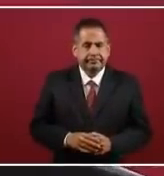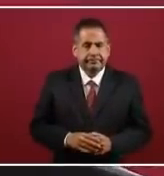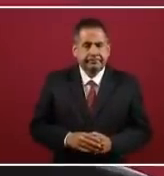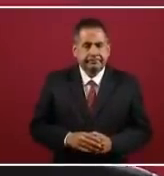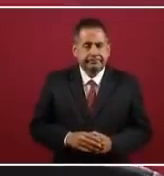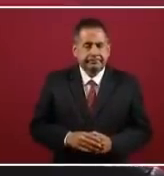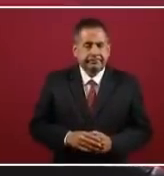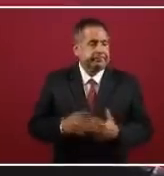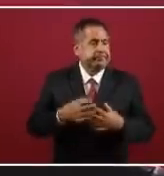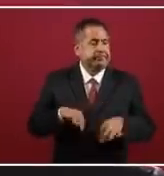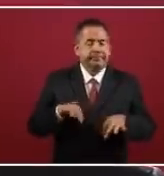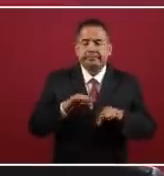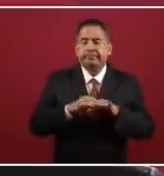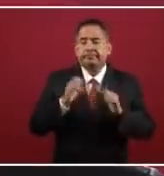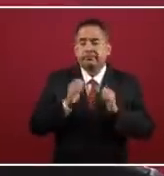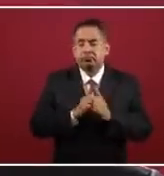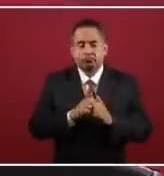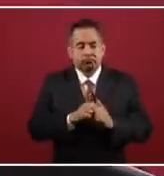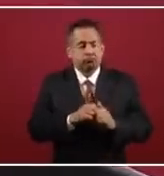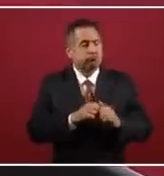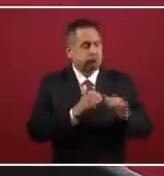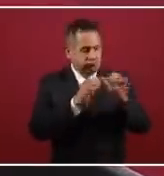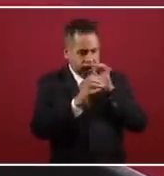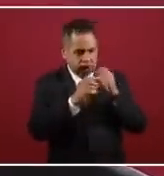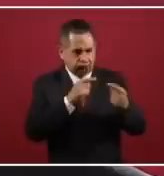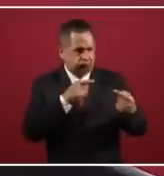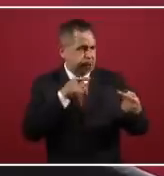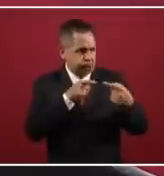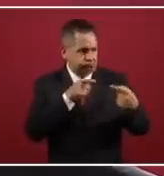manteniendo, conservando una actitud respetuosa,